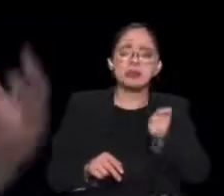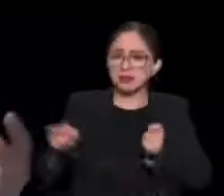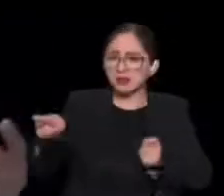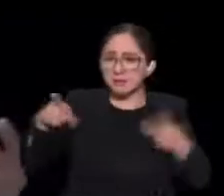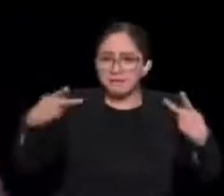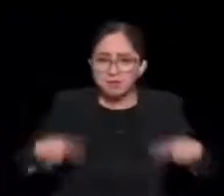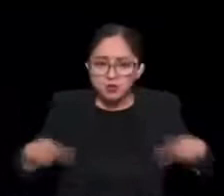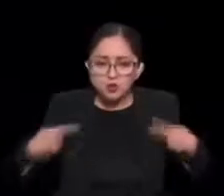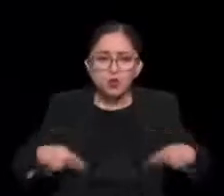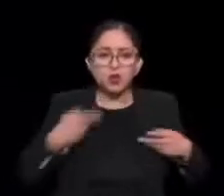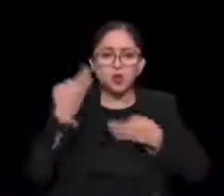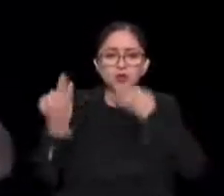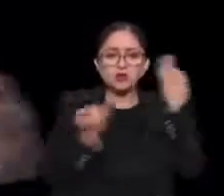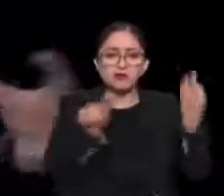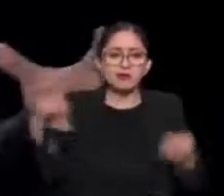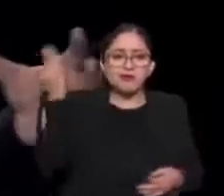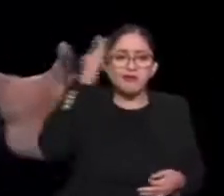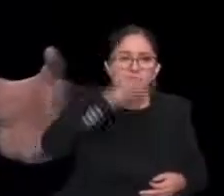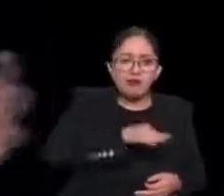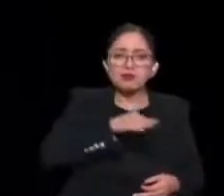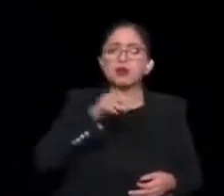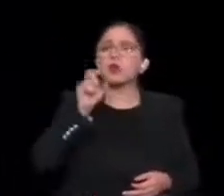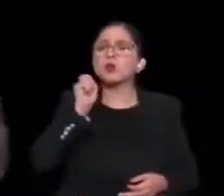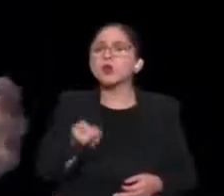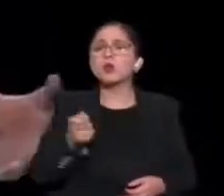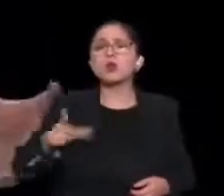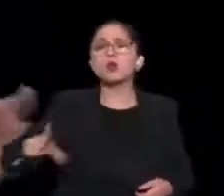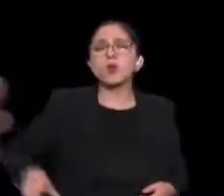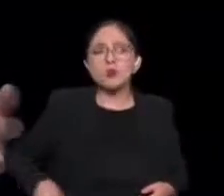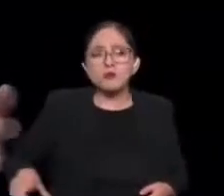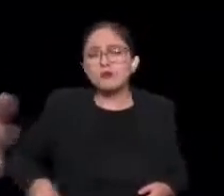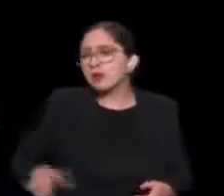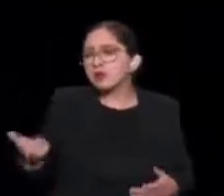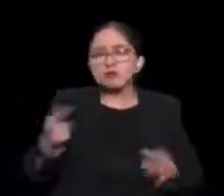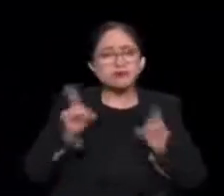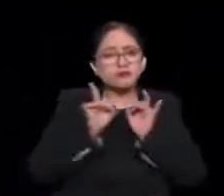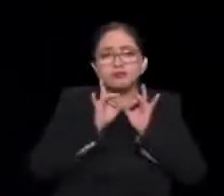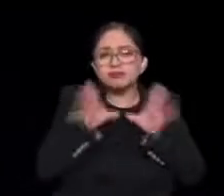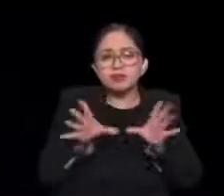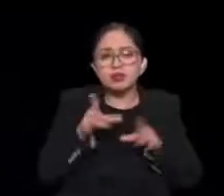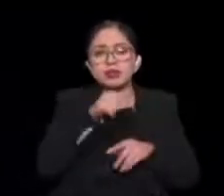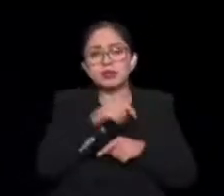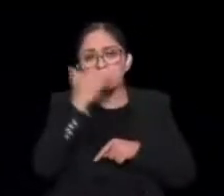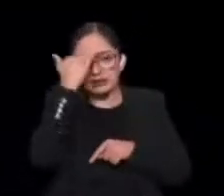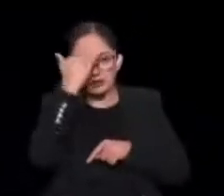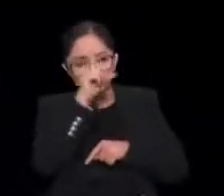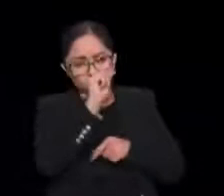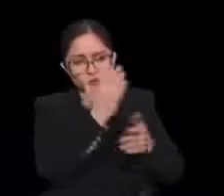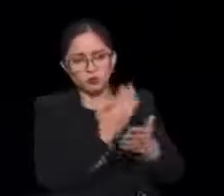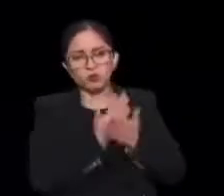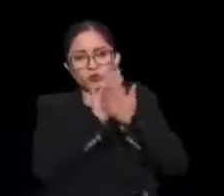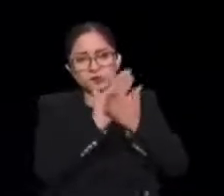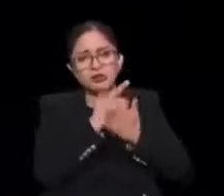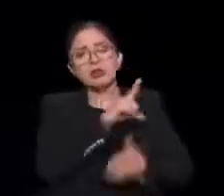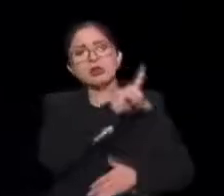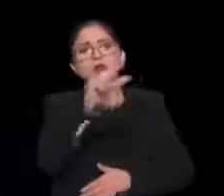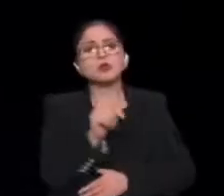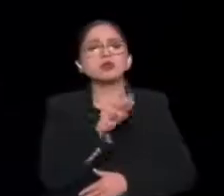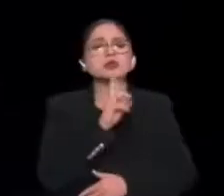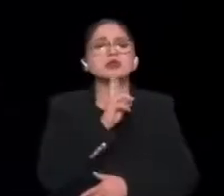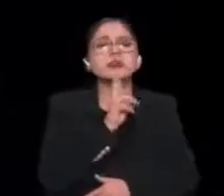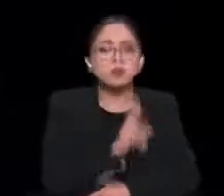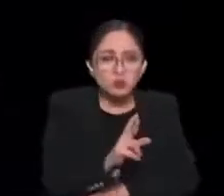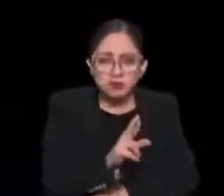y a la manipulación, y en lo que los gobiernos actúan, en cualquier otro país sucede lo mismo, hay un tiempo como de respuesta. la gente salió al